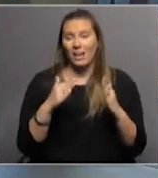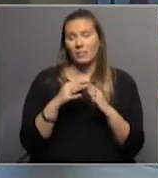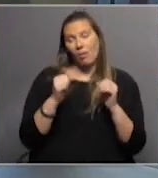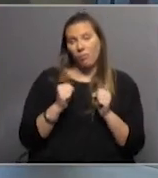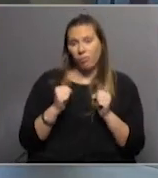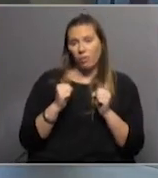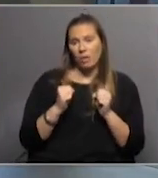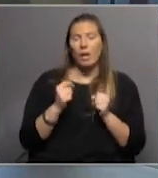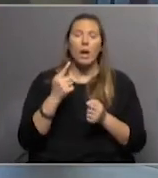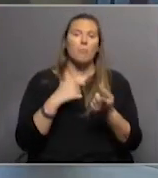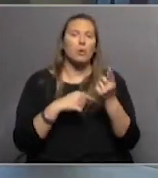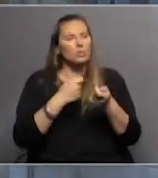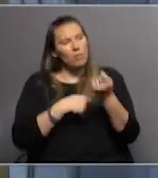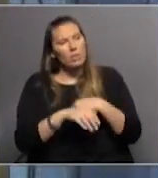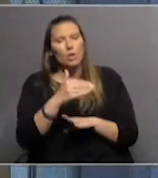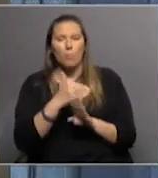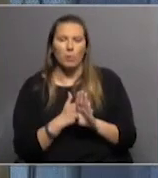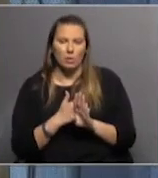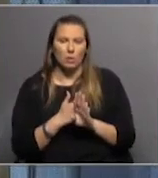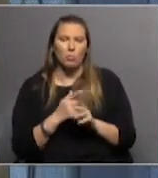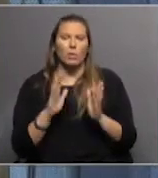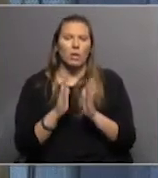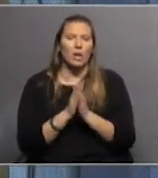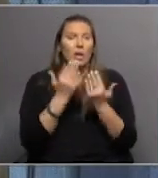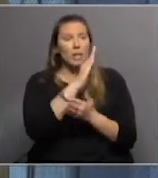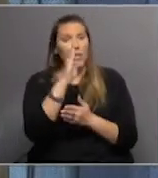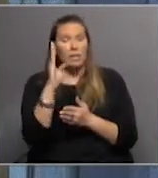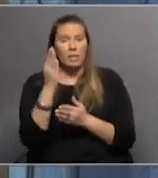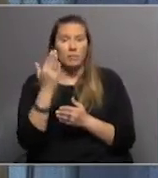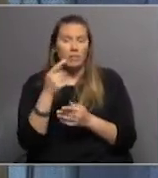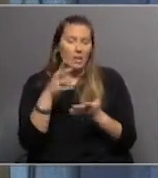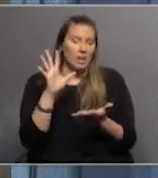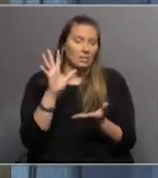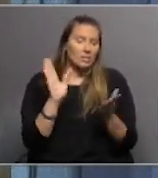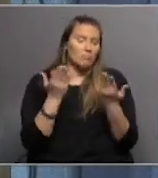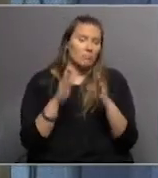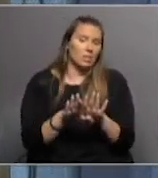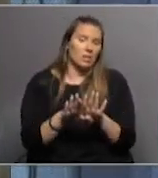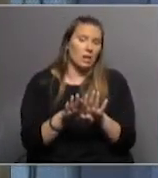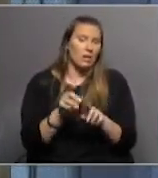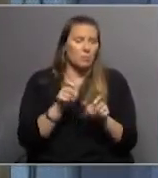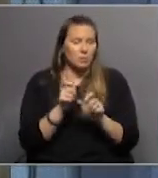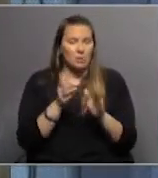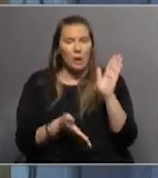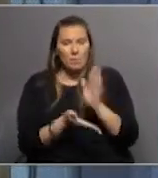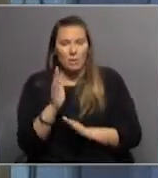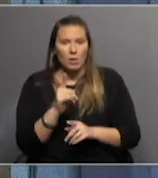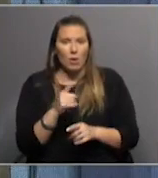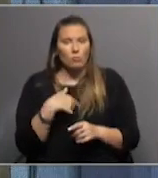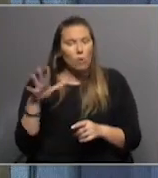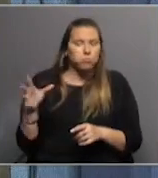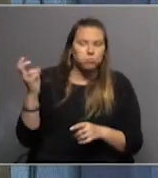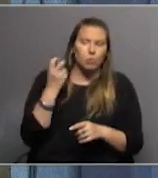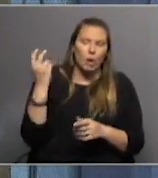claro. Pero tal vez se vendió menos, porque había librerías cerradas y la gente salía menos. todos apelamos a los libros que teníamos sin leer en